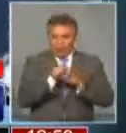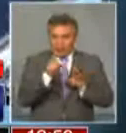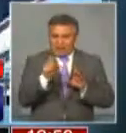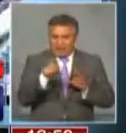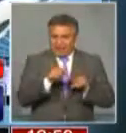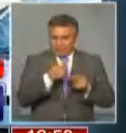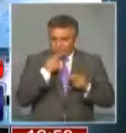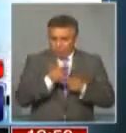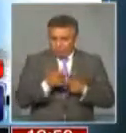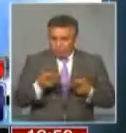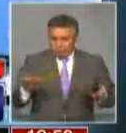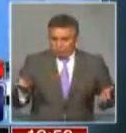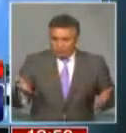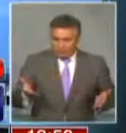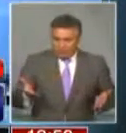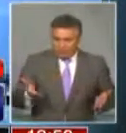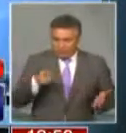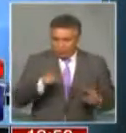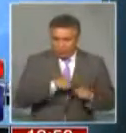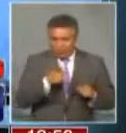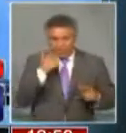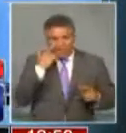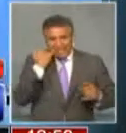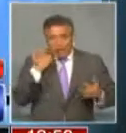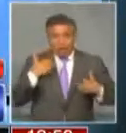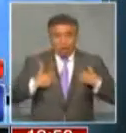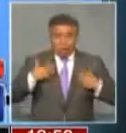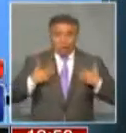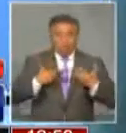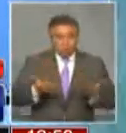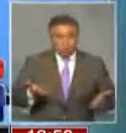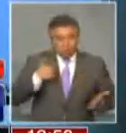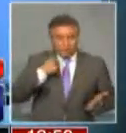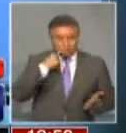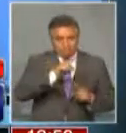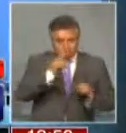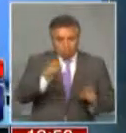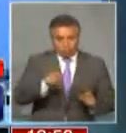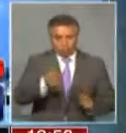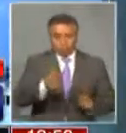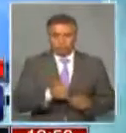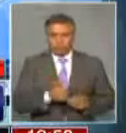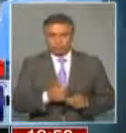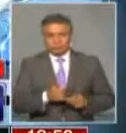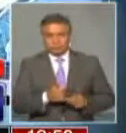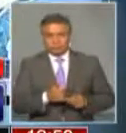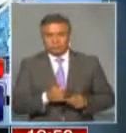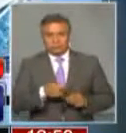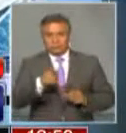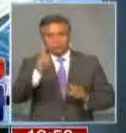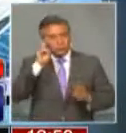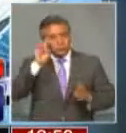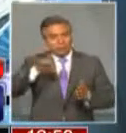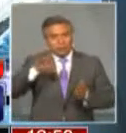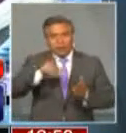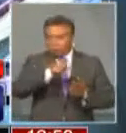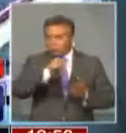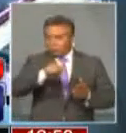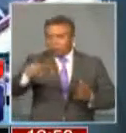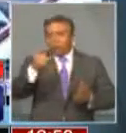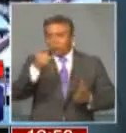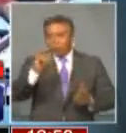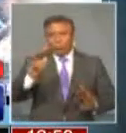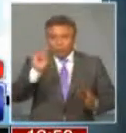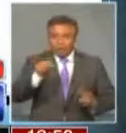tiene el partido en una situación tremendamente incómoda. Por eso le pregunto. Supongo que usted no sabe el paradero de cada uno de los militantes de la UDI, pero en